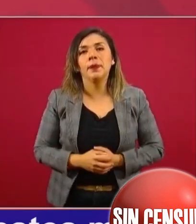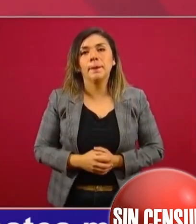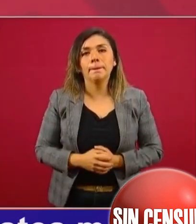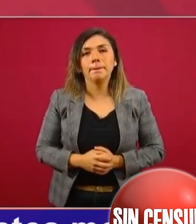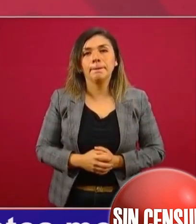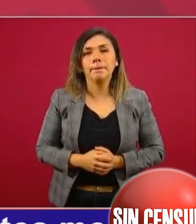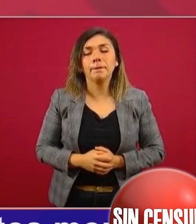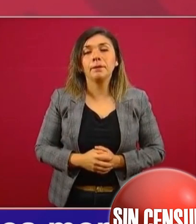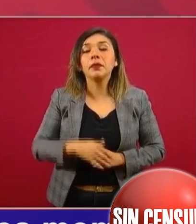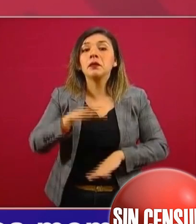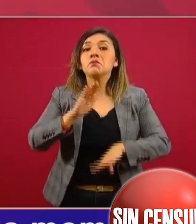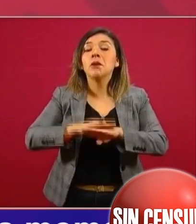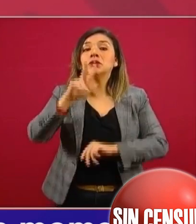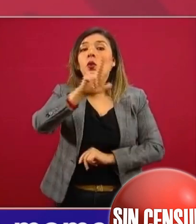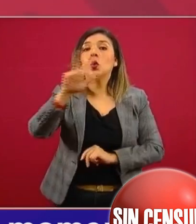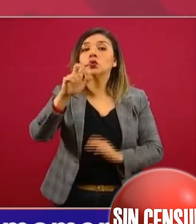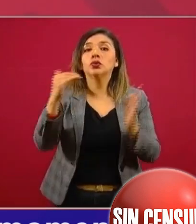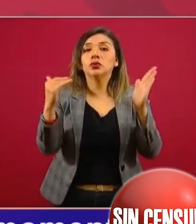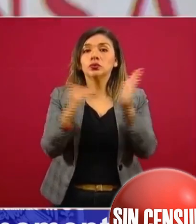más de 800,000.